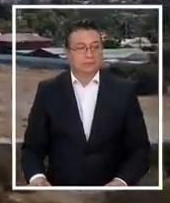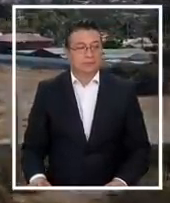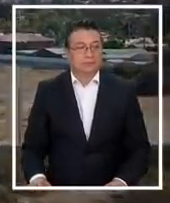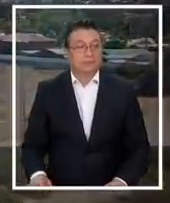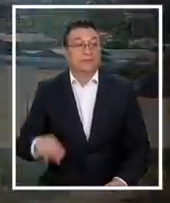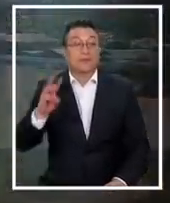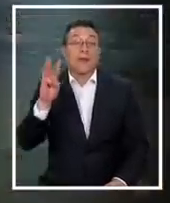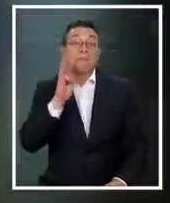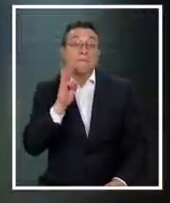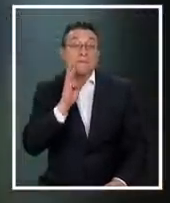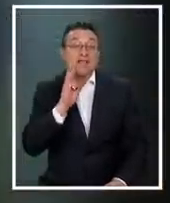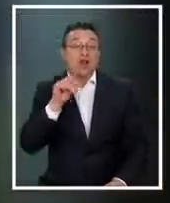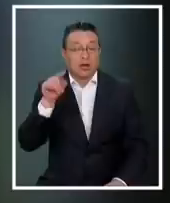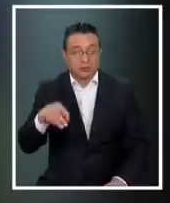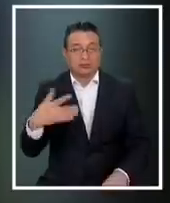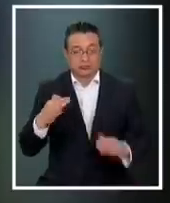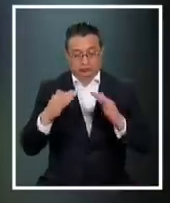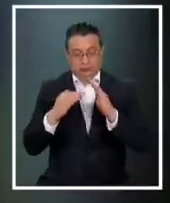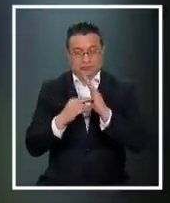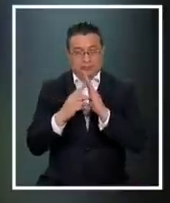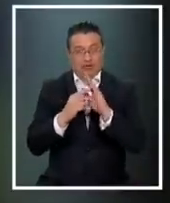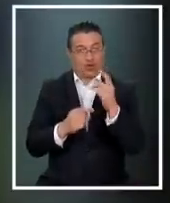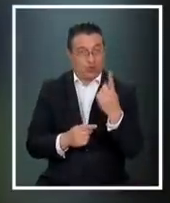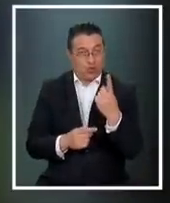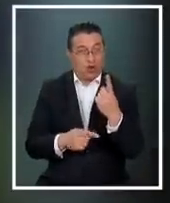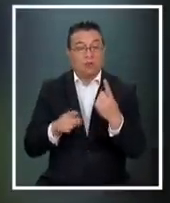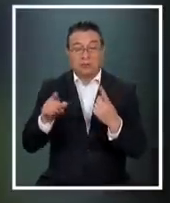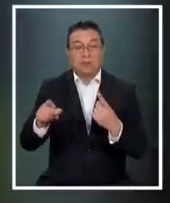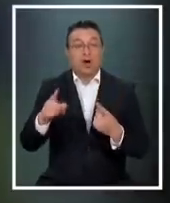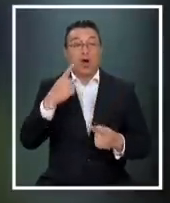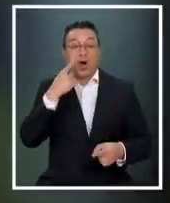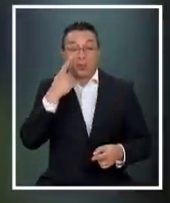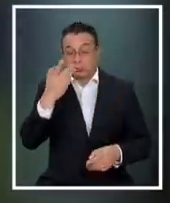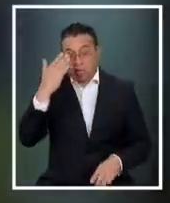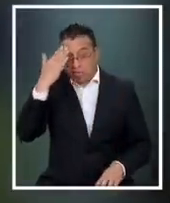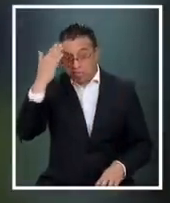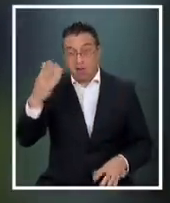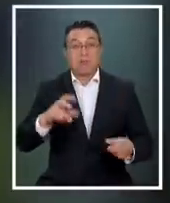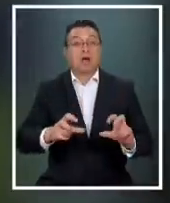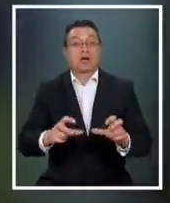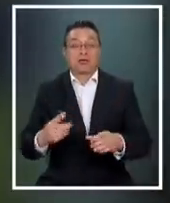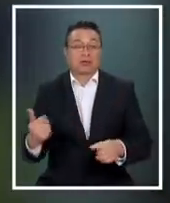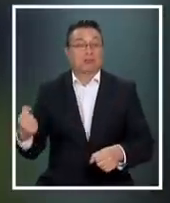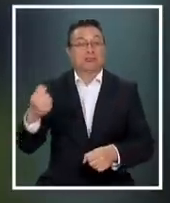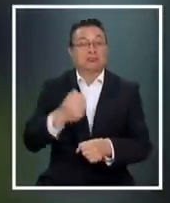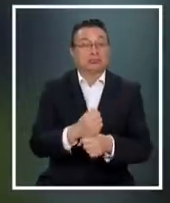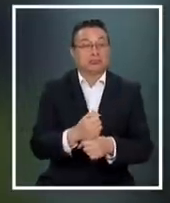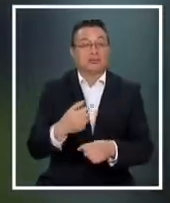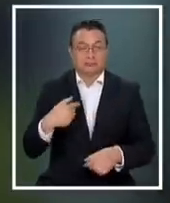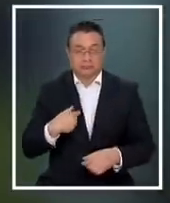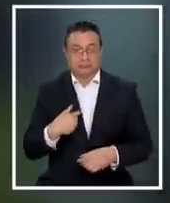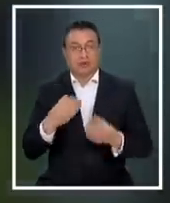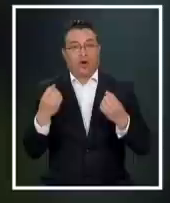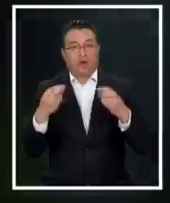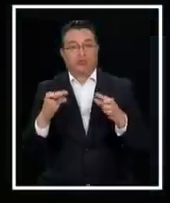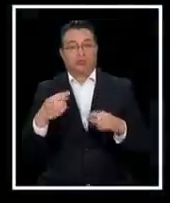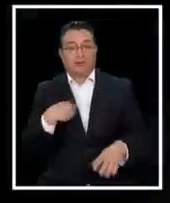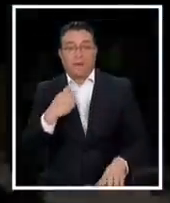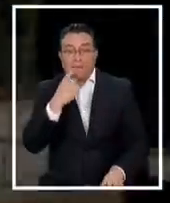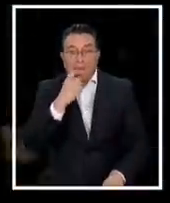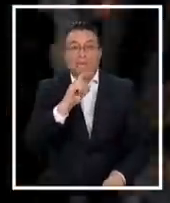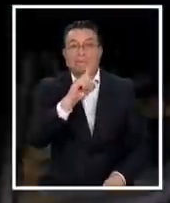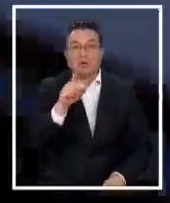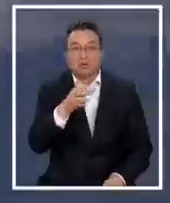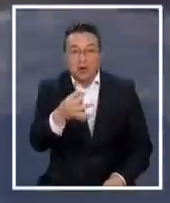Es miércoles, estamos en cuarentena, pero para Guillermo Mayer este es un día de radio. Para nosotros, la oportunidad de preguntarle